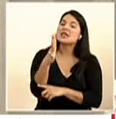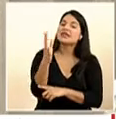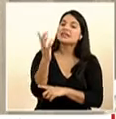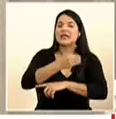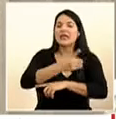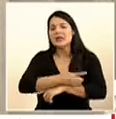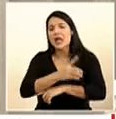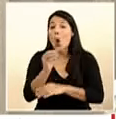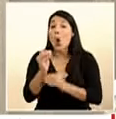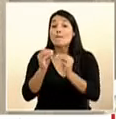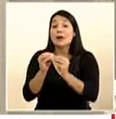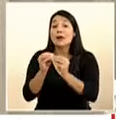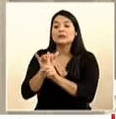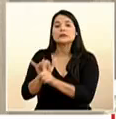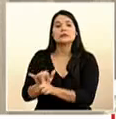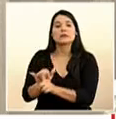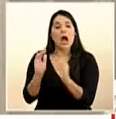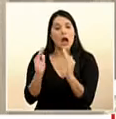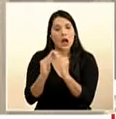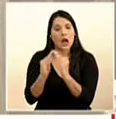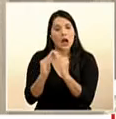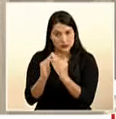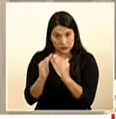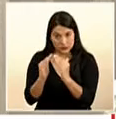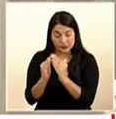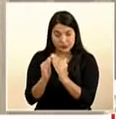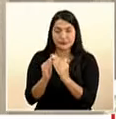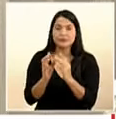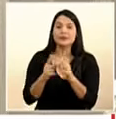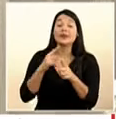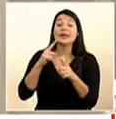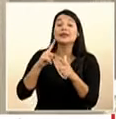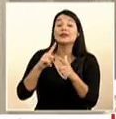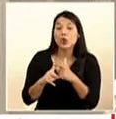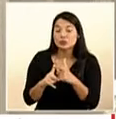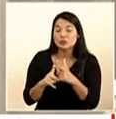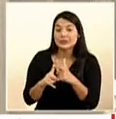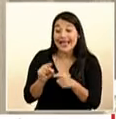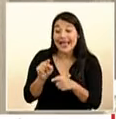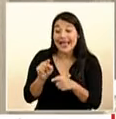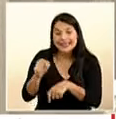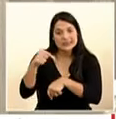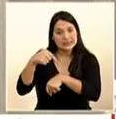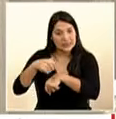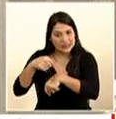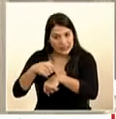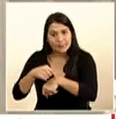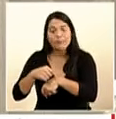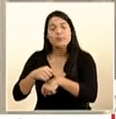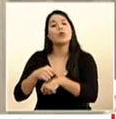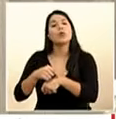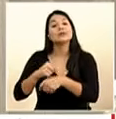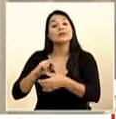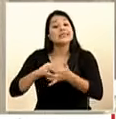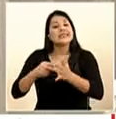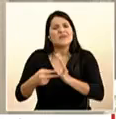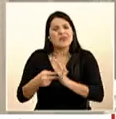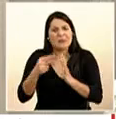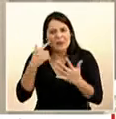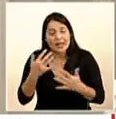poquito más y ese periodo es el periodo que se ha estimado es el tiempo en que el virus todavía sigue activo en el